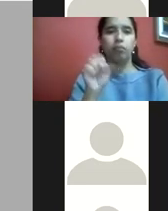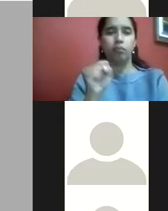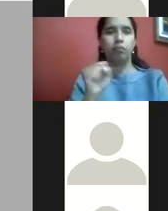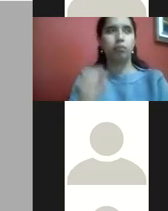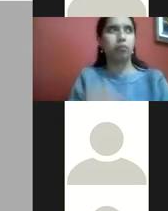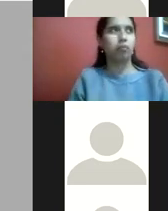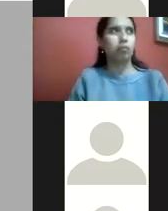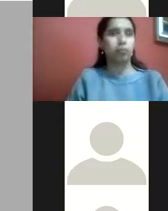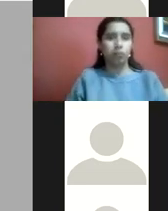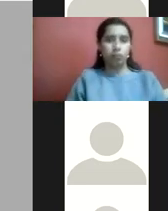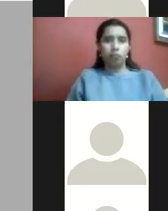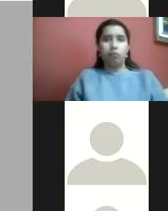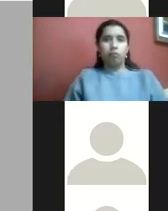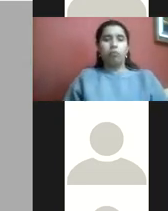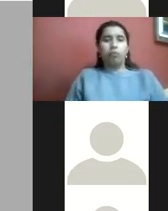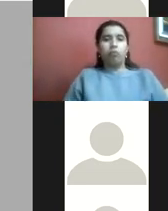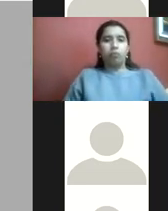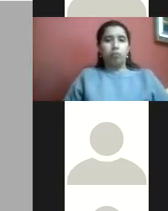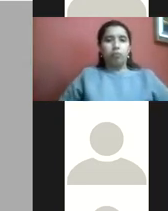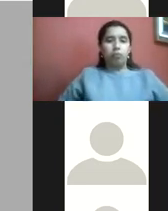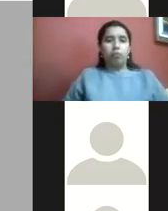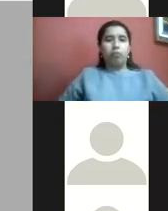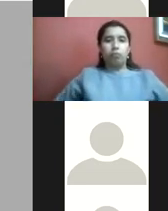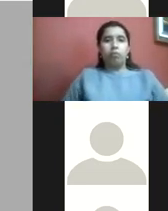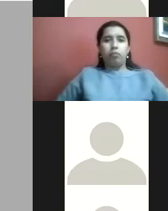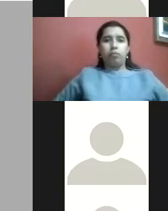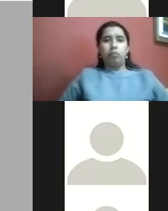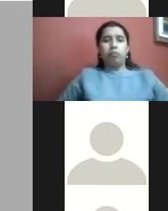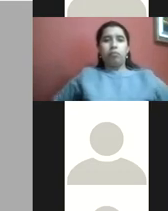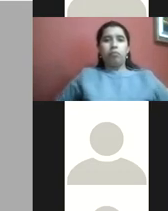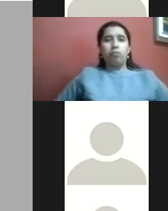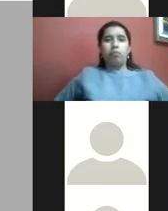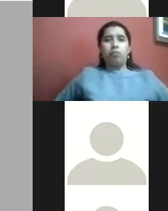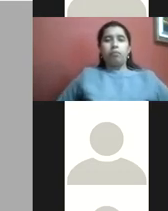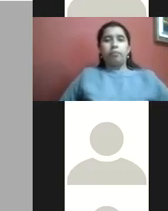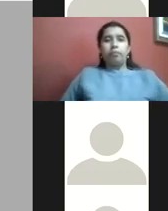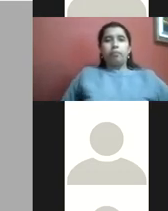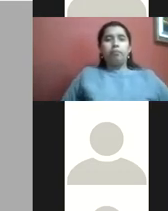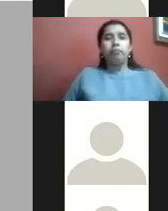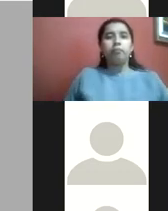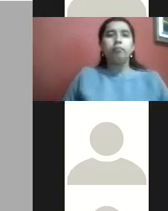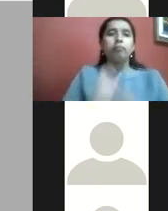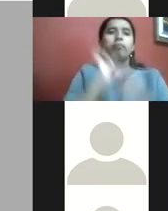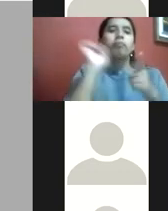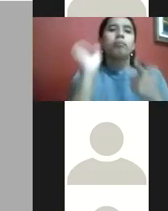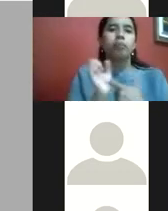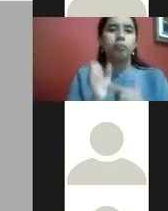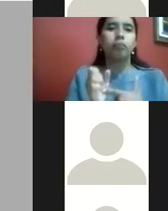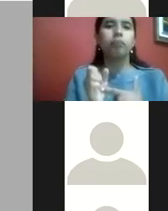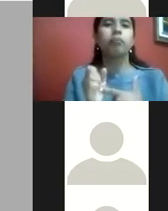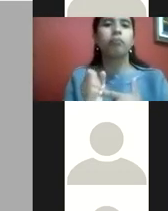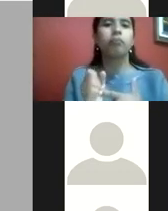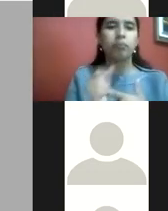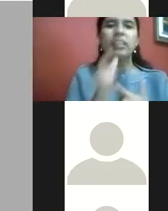Entonces, eso no era tan importante, vamos a ver. Entonces, lo que tenemos que hacer nosotros es saber